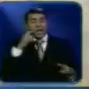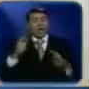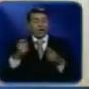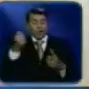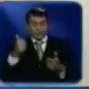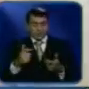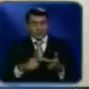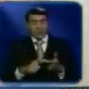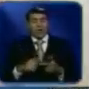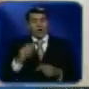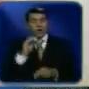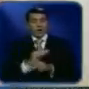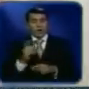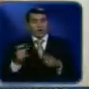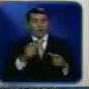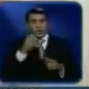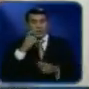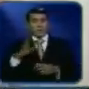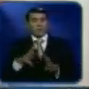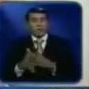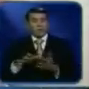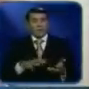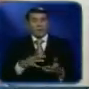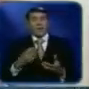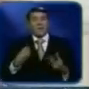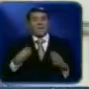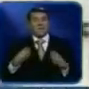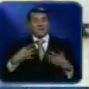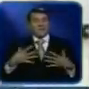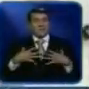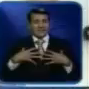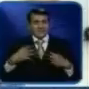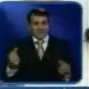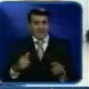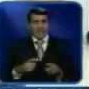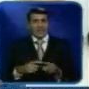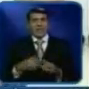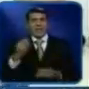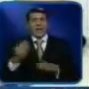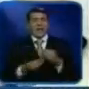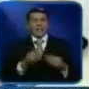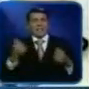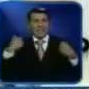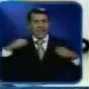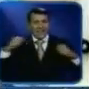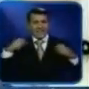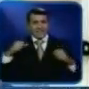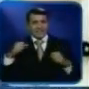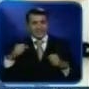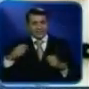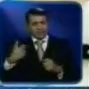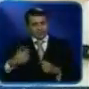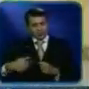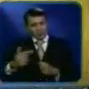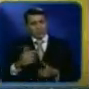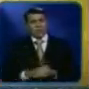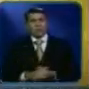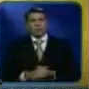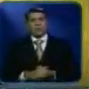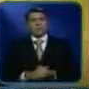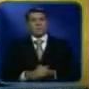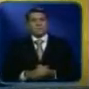un buen control médico de estos problemas, una vida sana, haciendo ejercicios con regularidad y